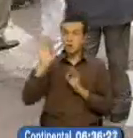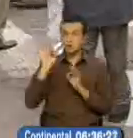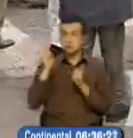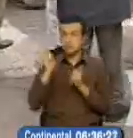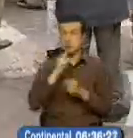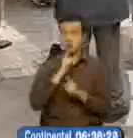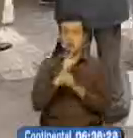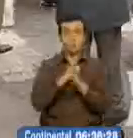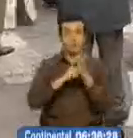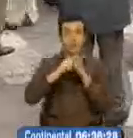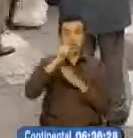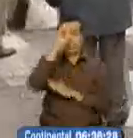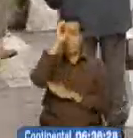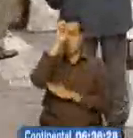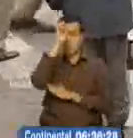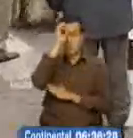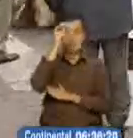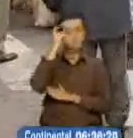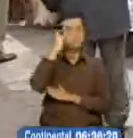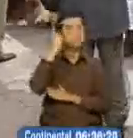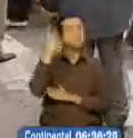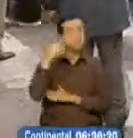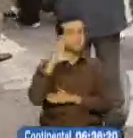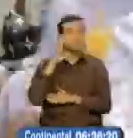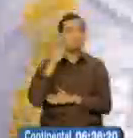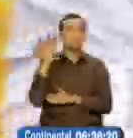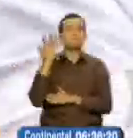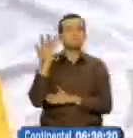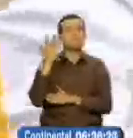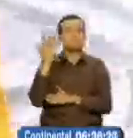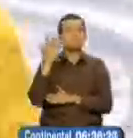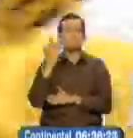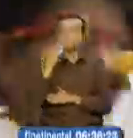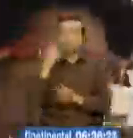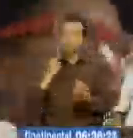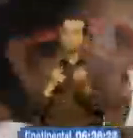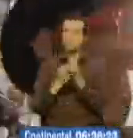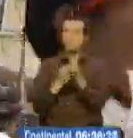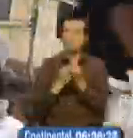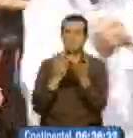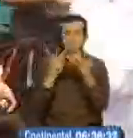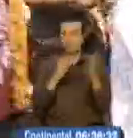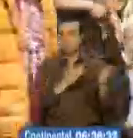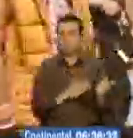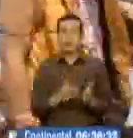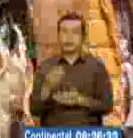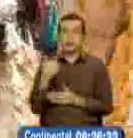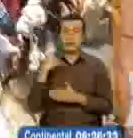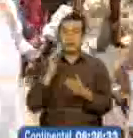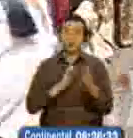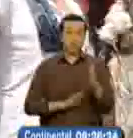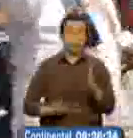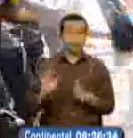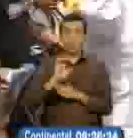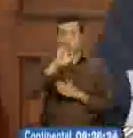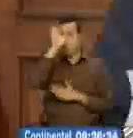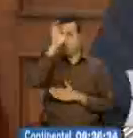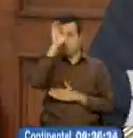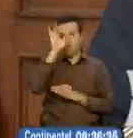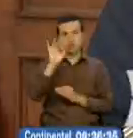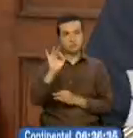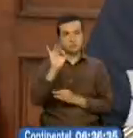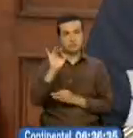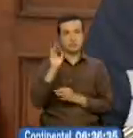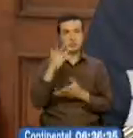El Ministerio de Cultura considera aportar desde varios ámbitos con la intención de resaltar lo que es y tiene Ecuador culturalmente.